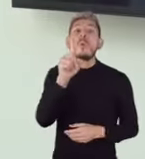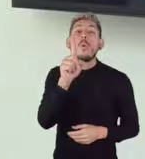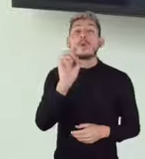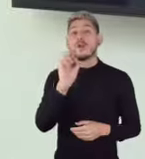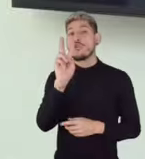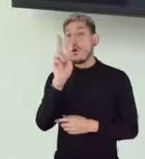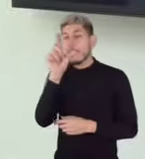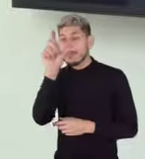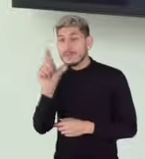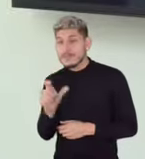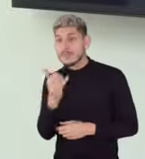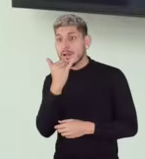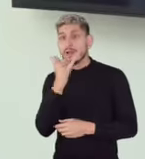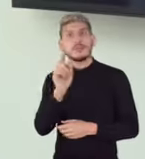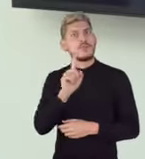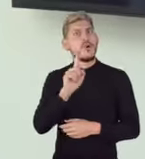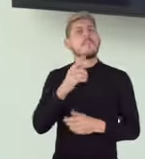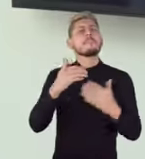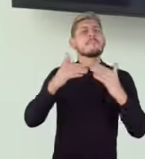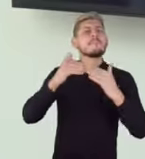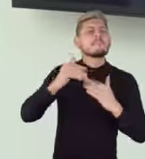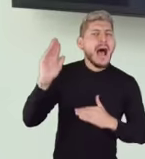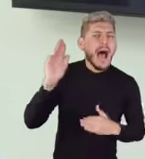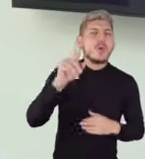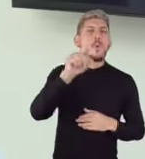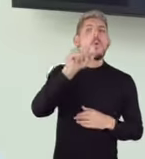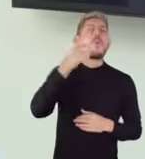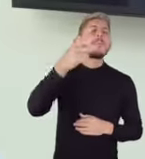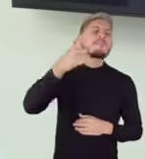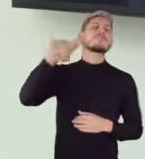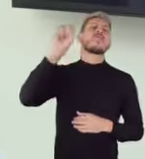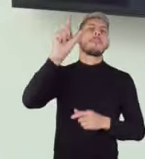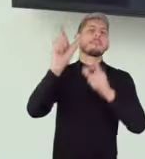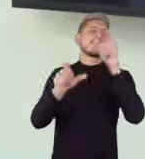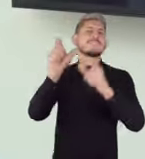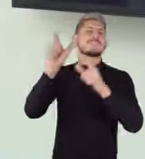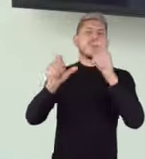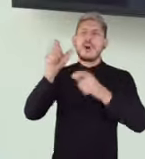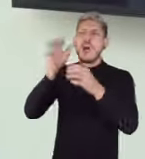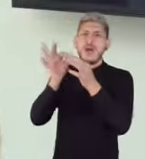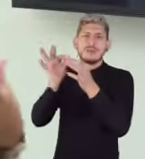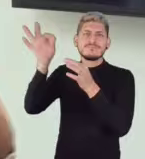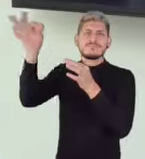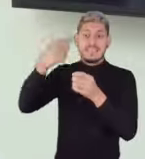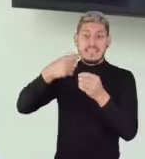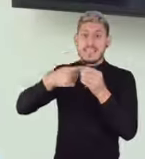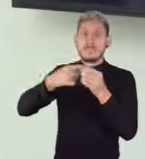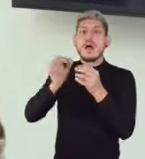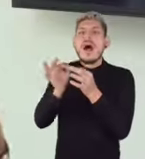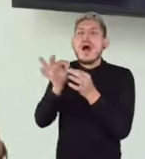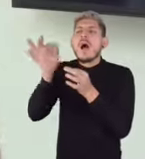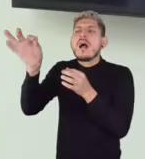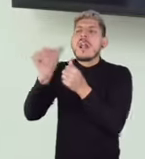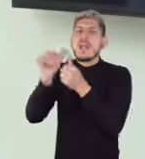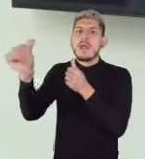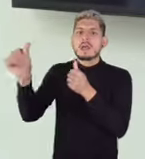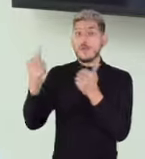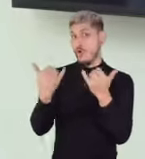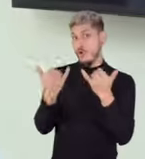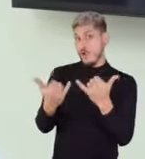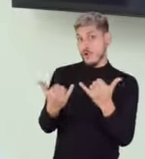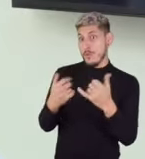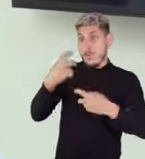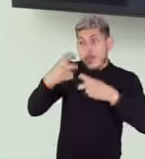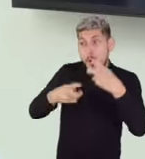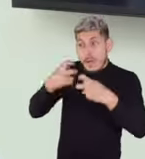Jessica, afecta a más de 1,5 millones de habitantes de la ruralidad. Y claro, ahora el problema tal vez no es tan grande, porque apenas nos